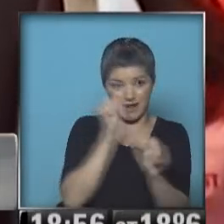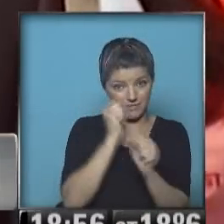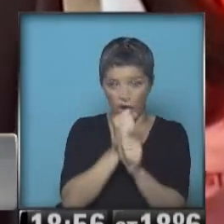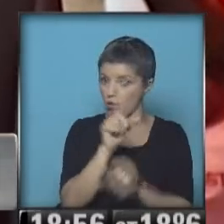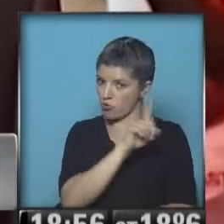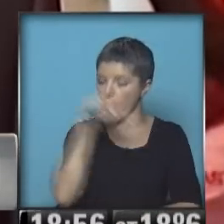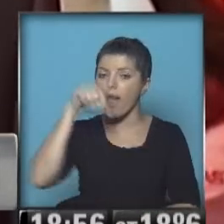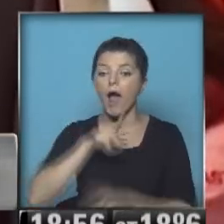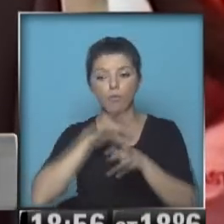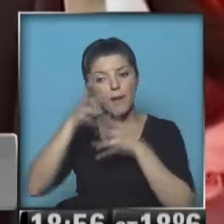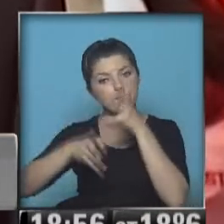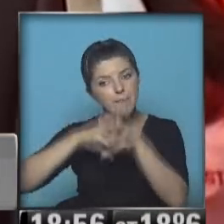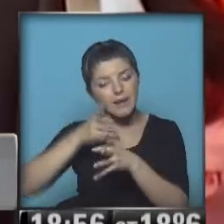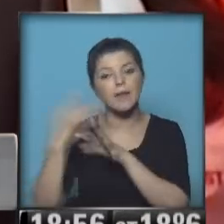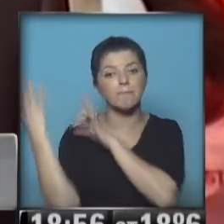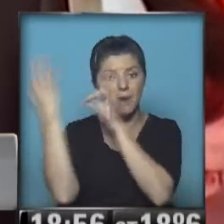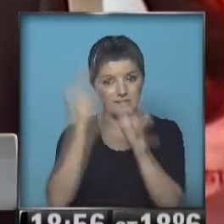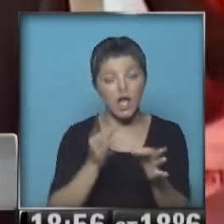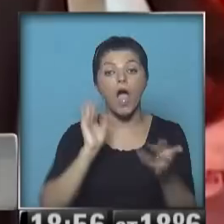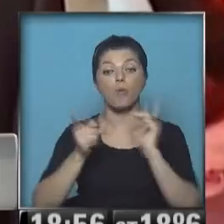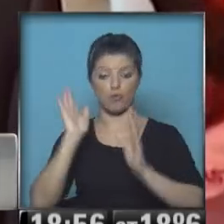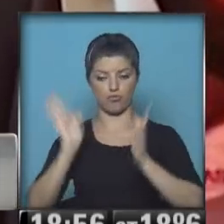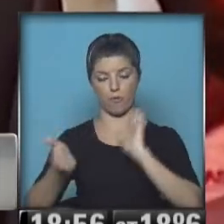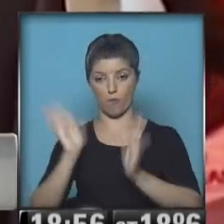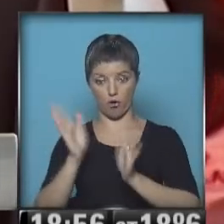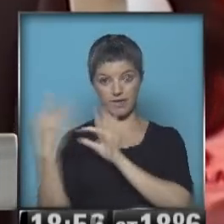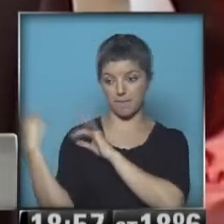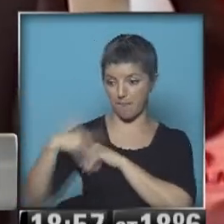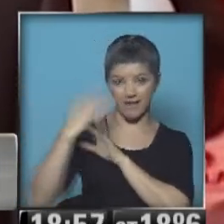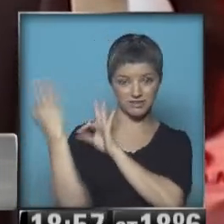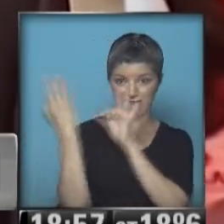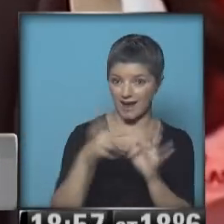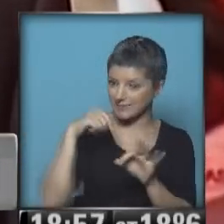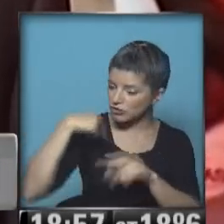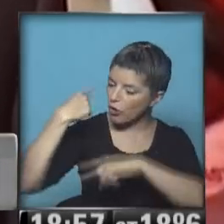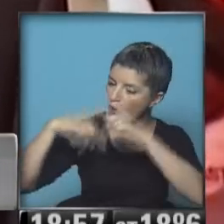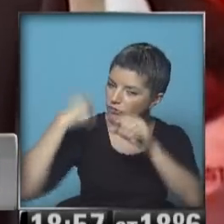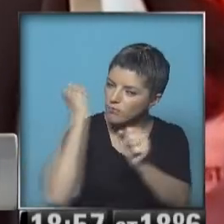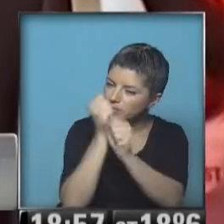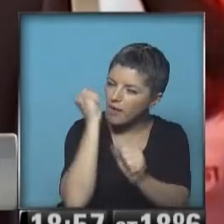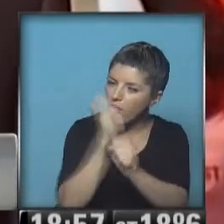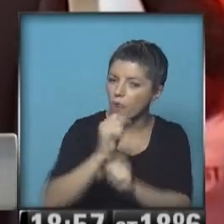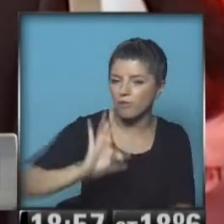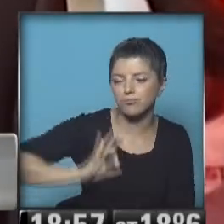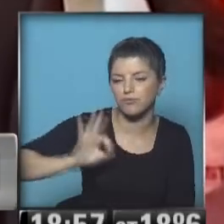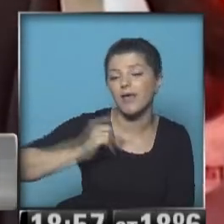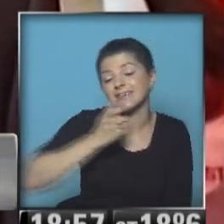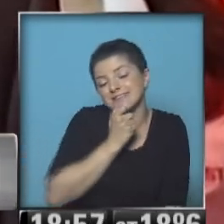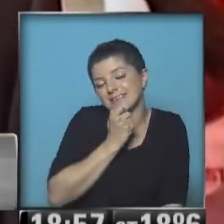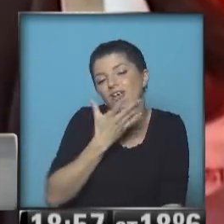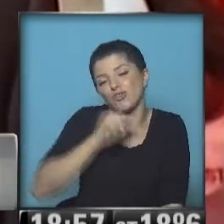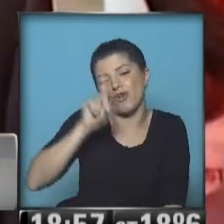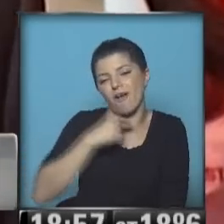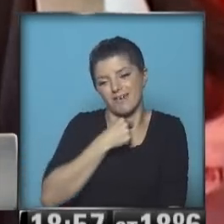que están en camino, robots que están en camino. Esto sigue por mucho tiempo, si Dios quiere. Gracias